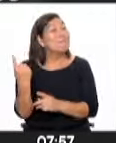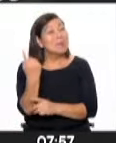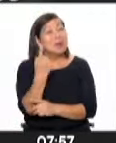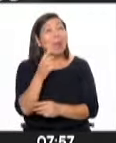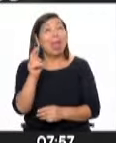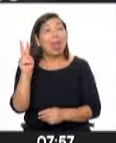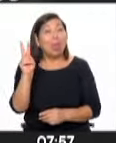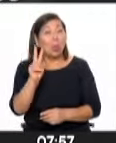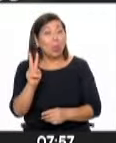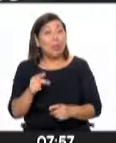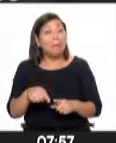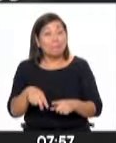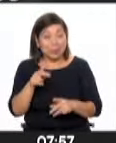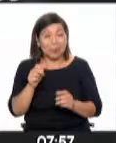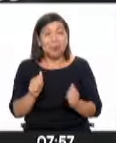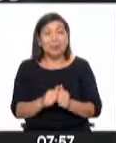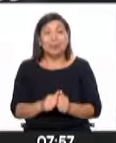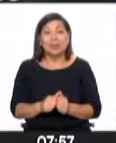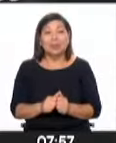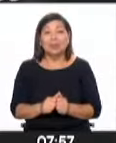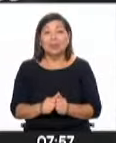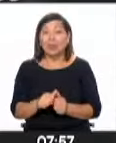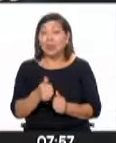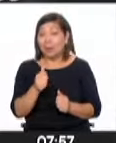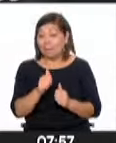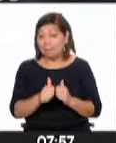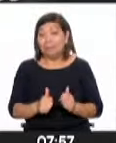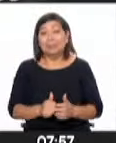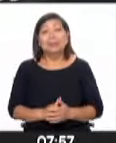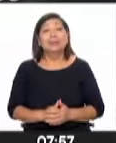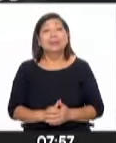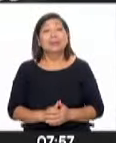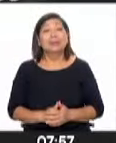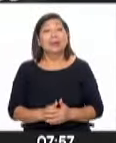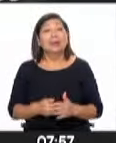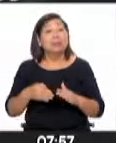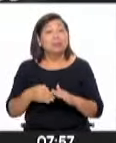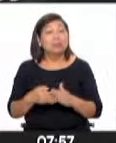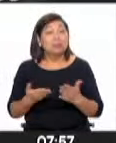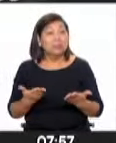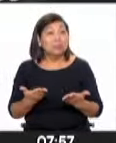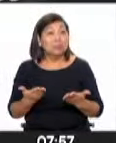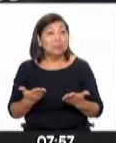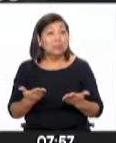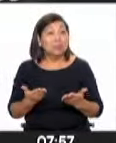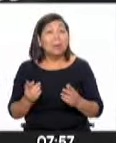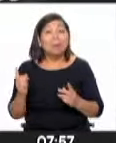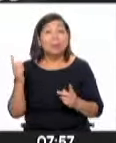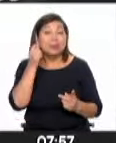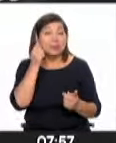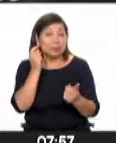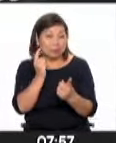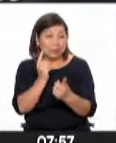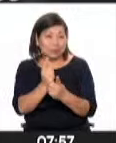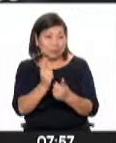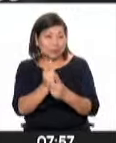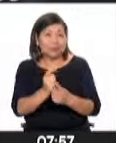venezolana, ecuatoriana, pero también peruanos, o sea, no solamente son extranjeros. Y entraron bajo la modalidad presencial. Es